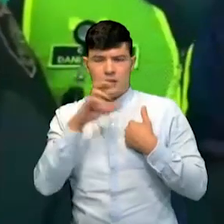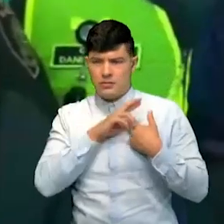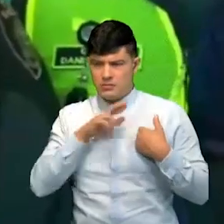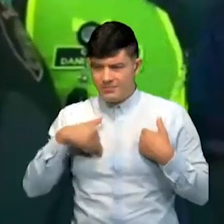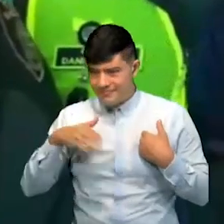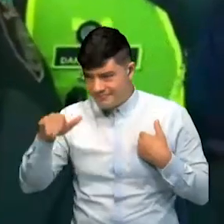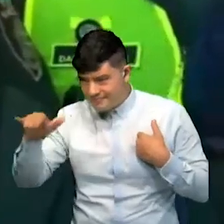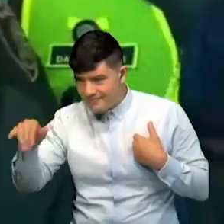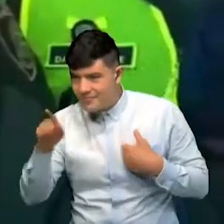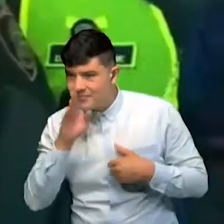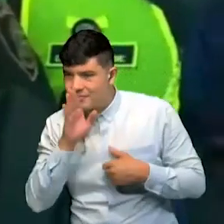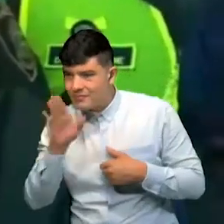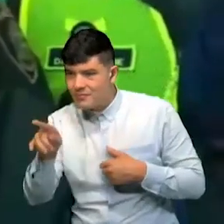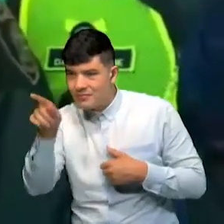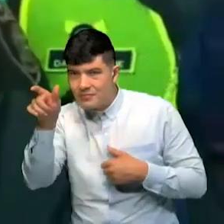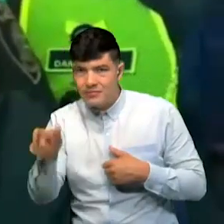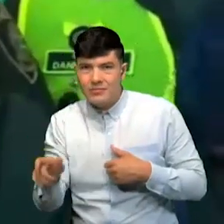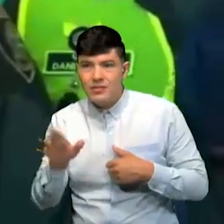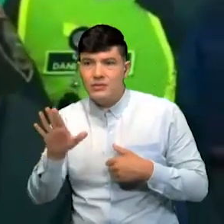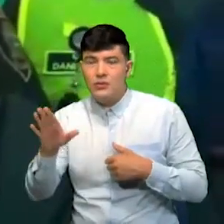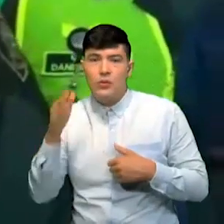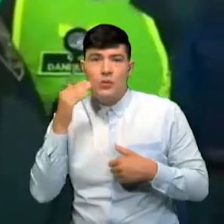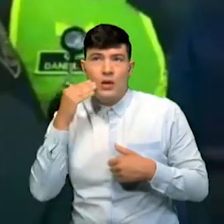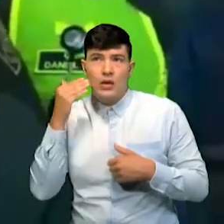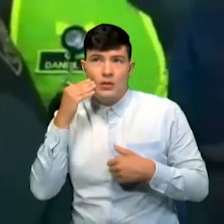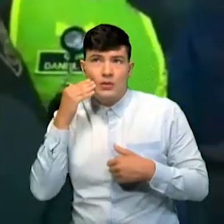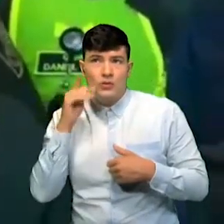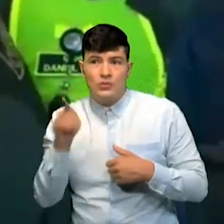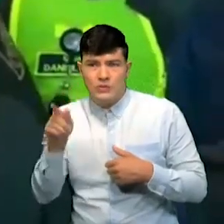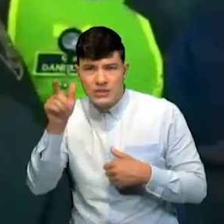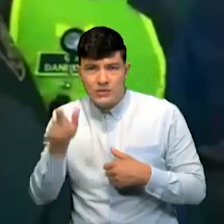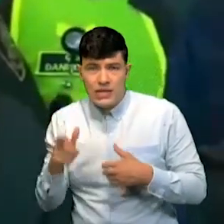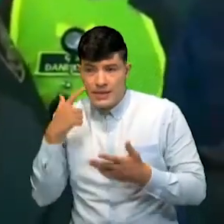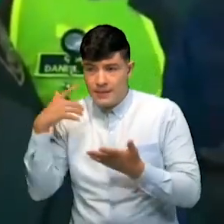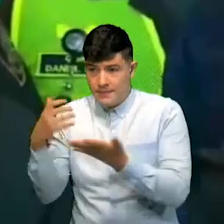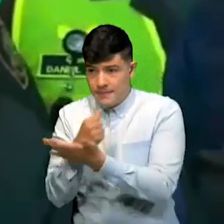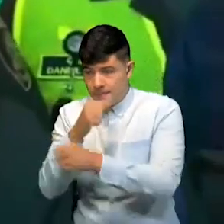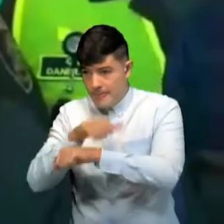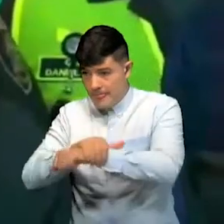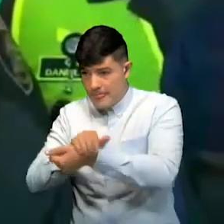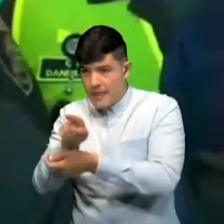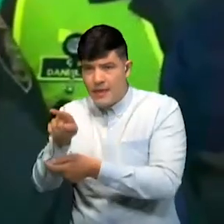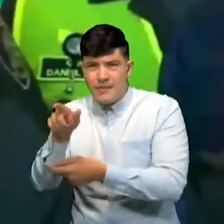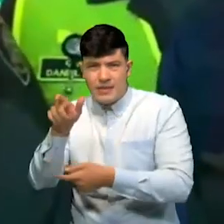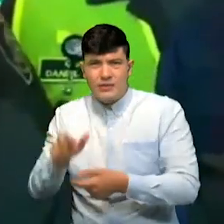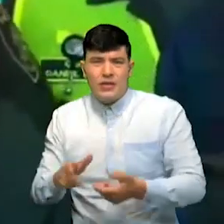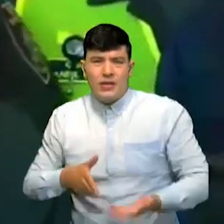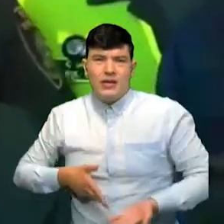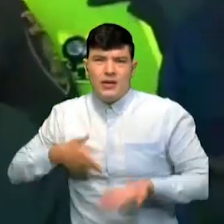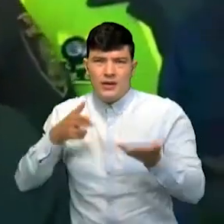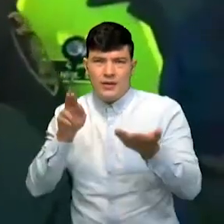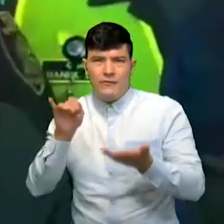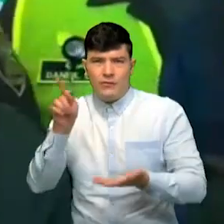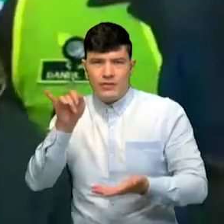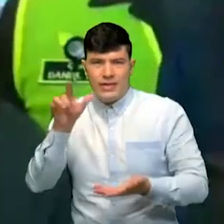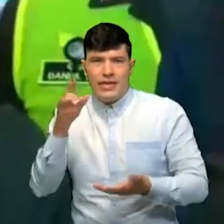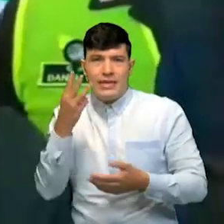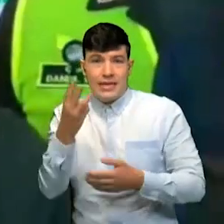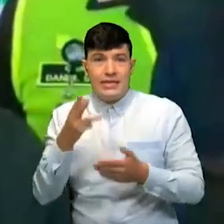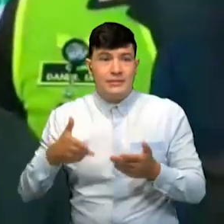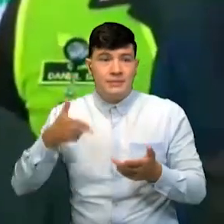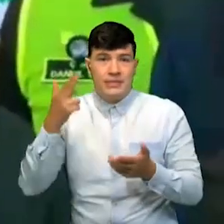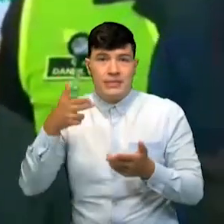Están en el instante con un fusil, una pistola, tres proveedores y